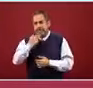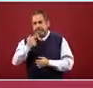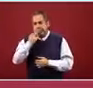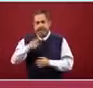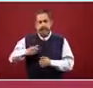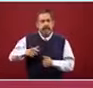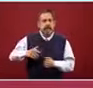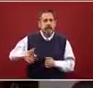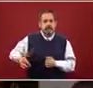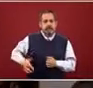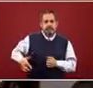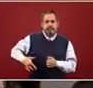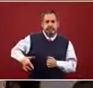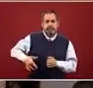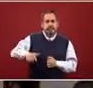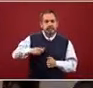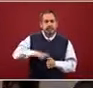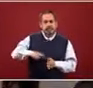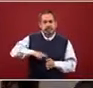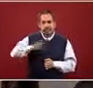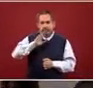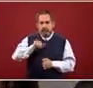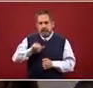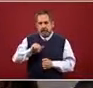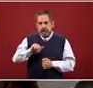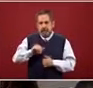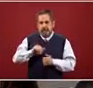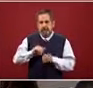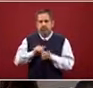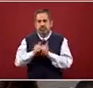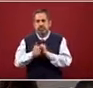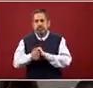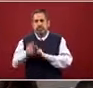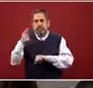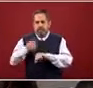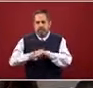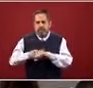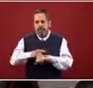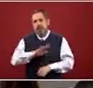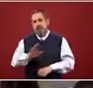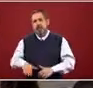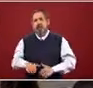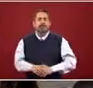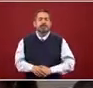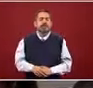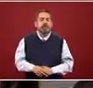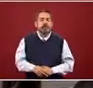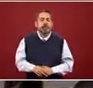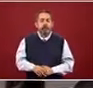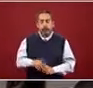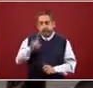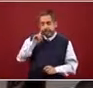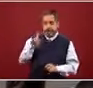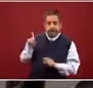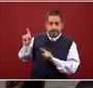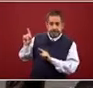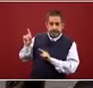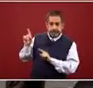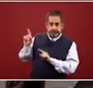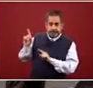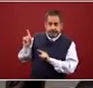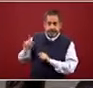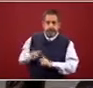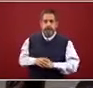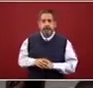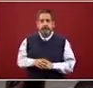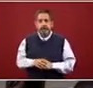insuficiencia renal. En la escala de colores del mapa, que está representada aquí arriba